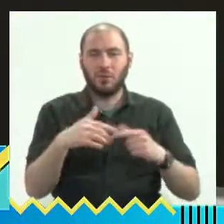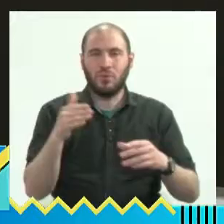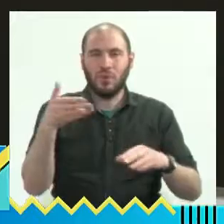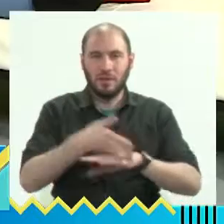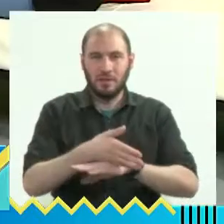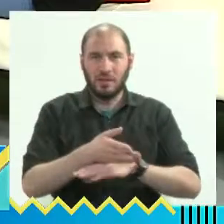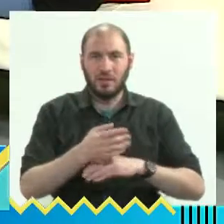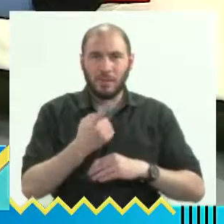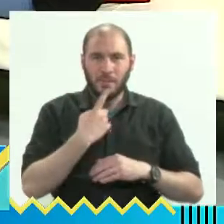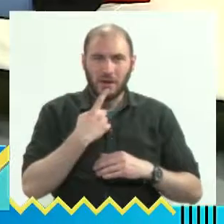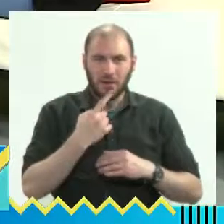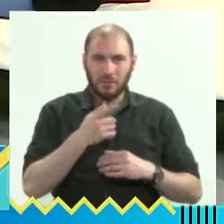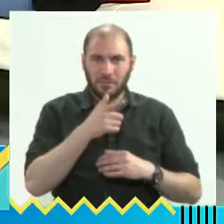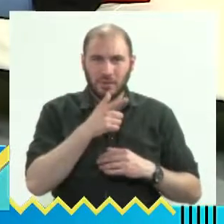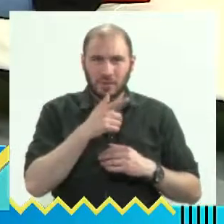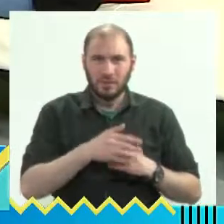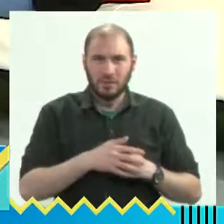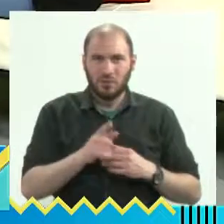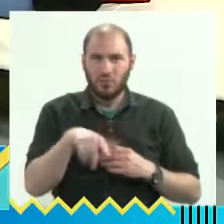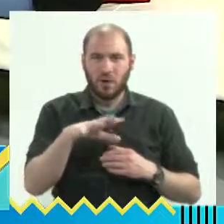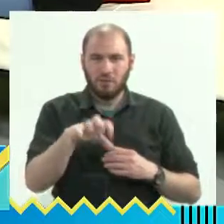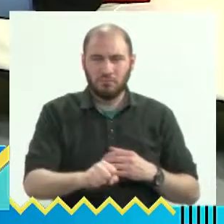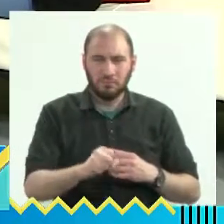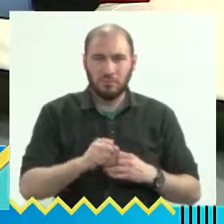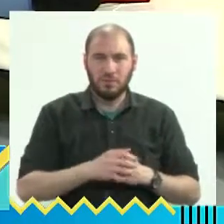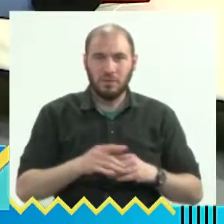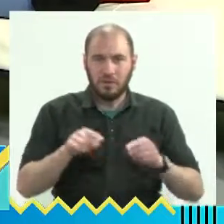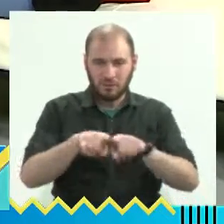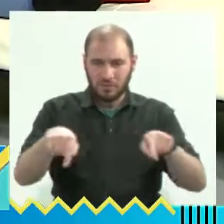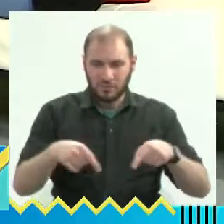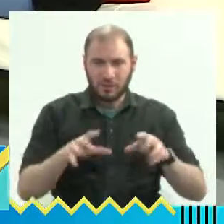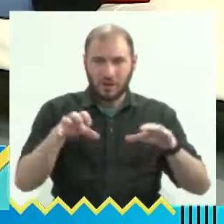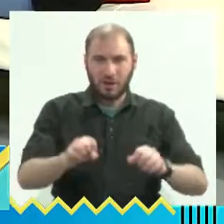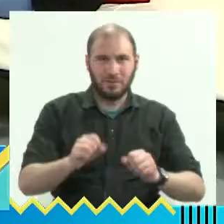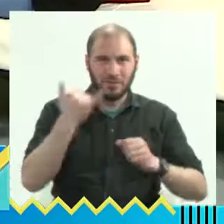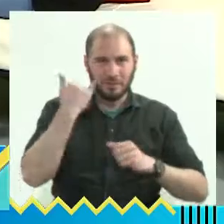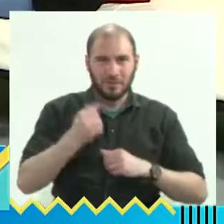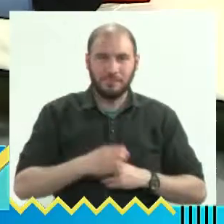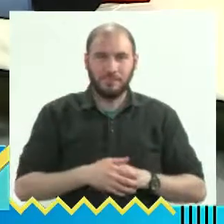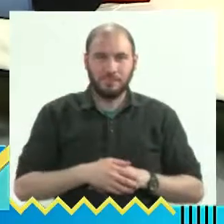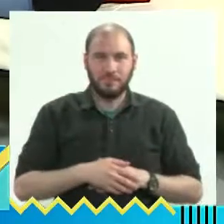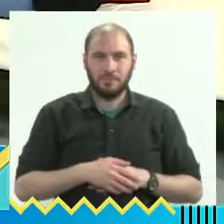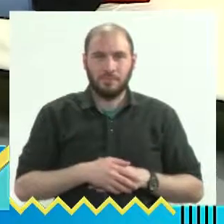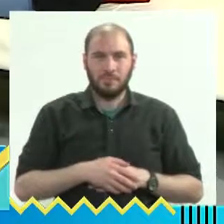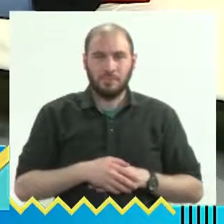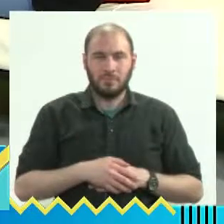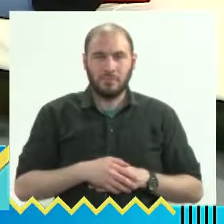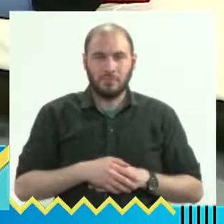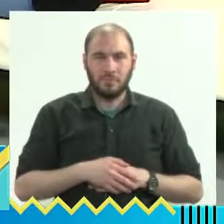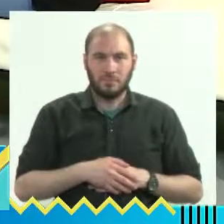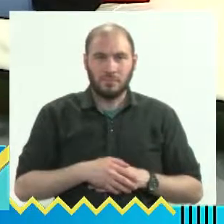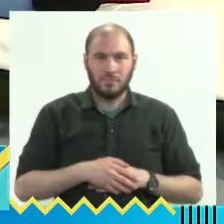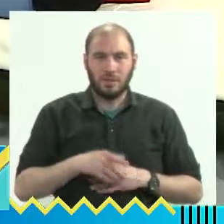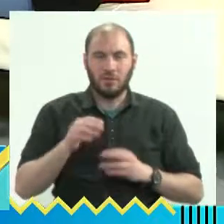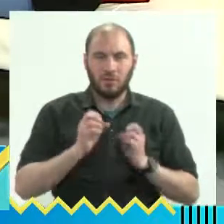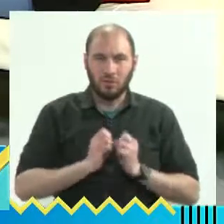los hombres tienen hasta espacios conquistados geográficamente dentro de la Cámara. Entonces, cuando